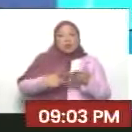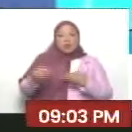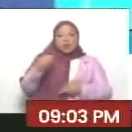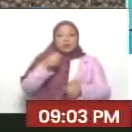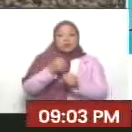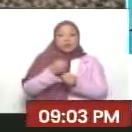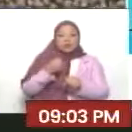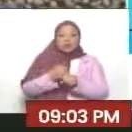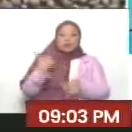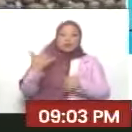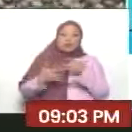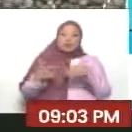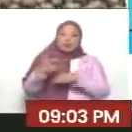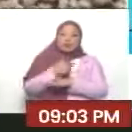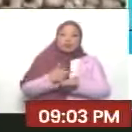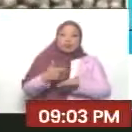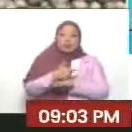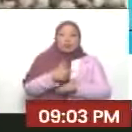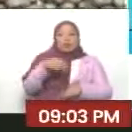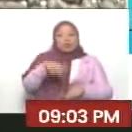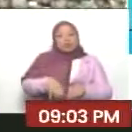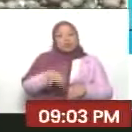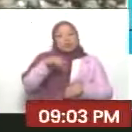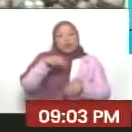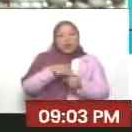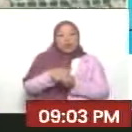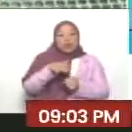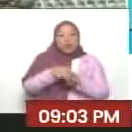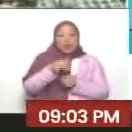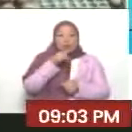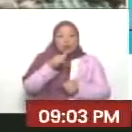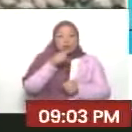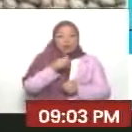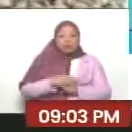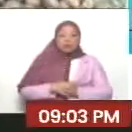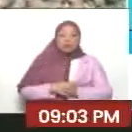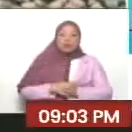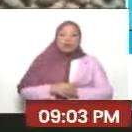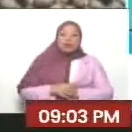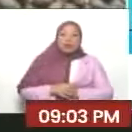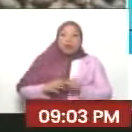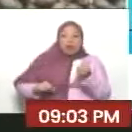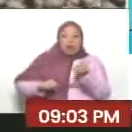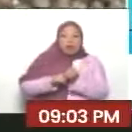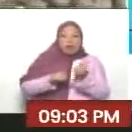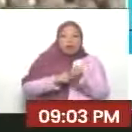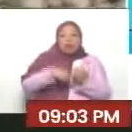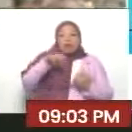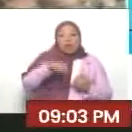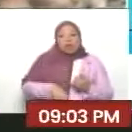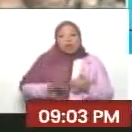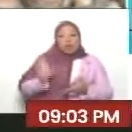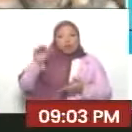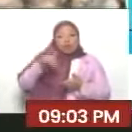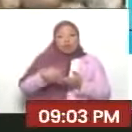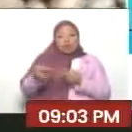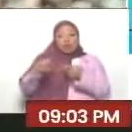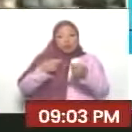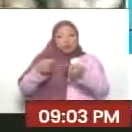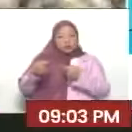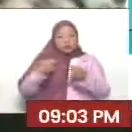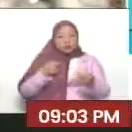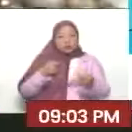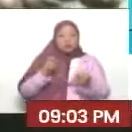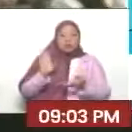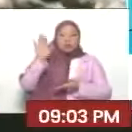en la Vía, el gobernador Héctor Rodríguez, que han recibido apoyo de los estados andinos, asesoría,